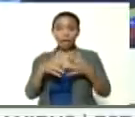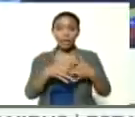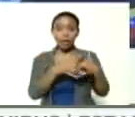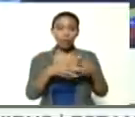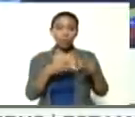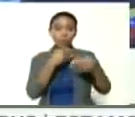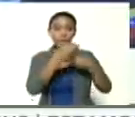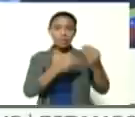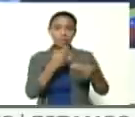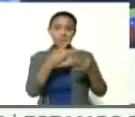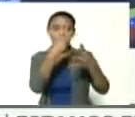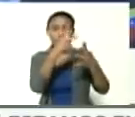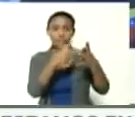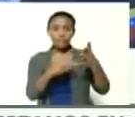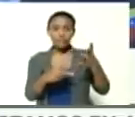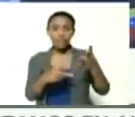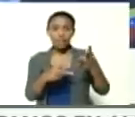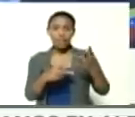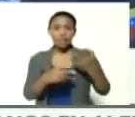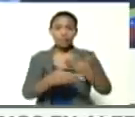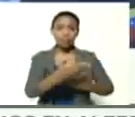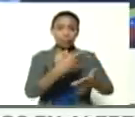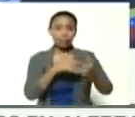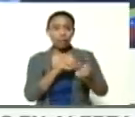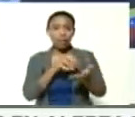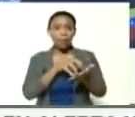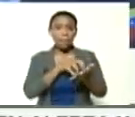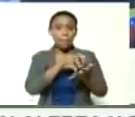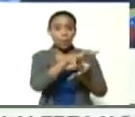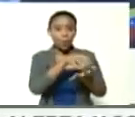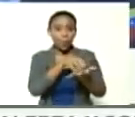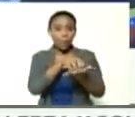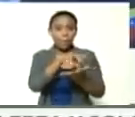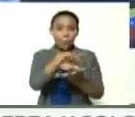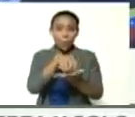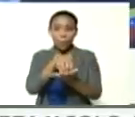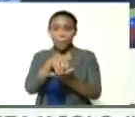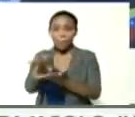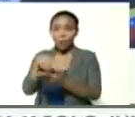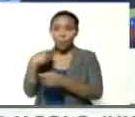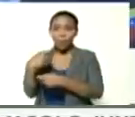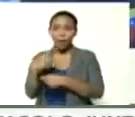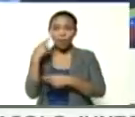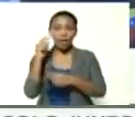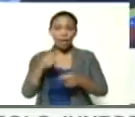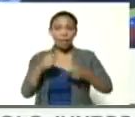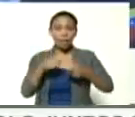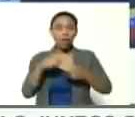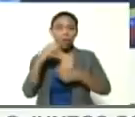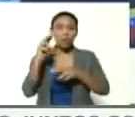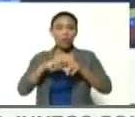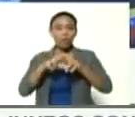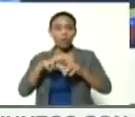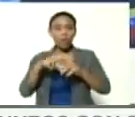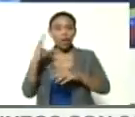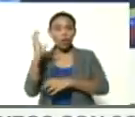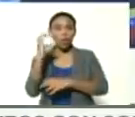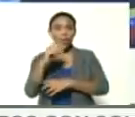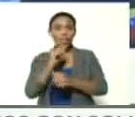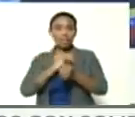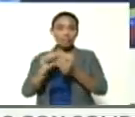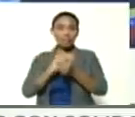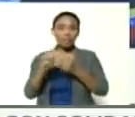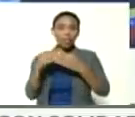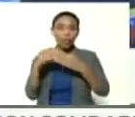realiza a través de una variedad de transacciones estructuradas. El corredor de pesos del mercado negro de Colombia ahora tiene un grupo de fondos de lavado de